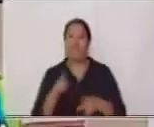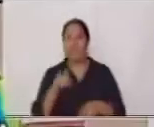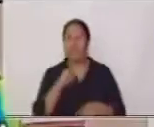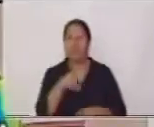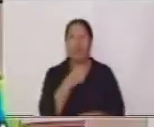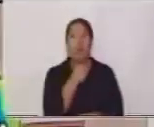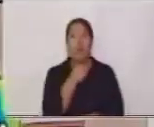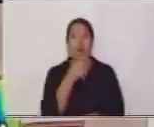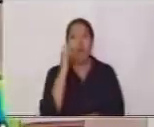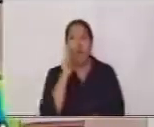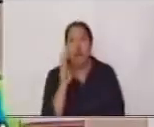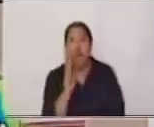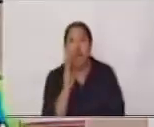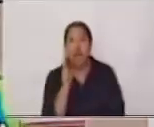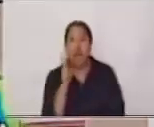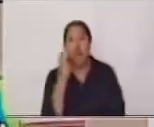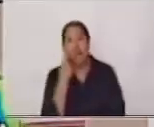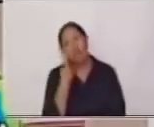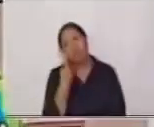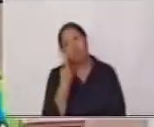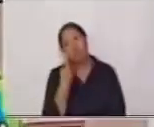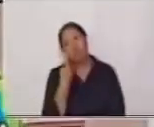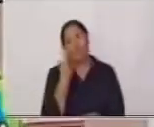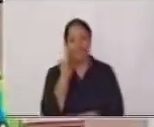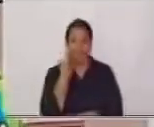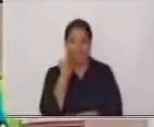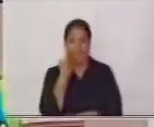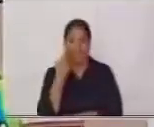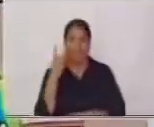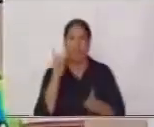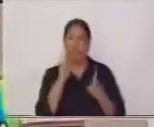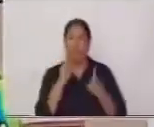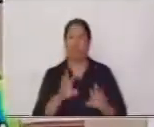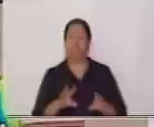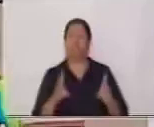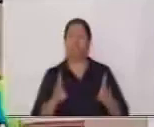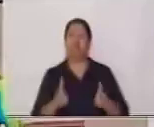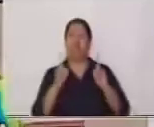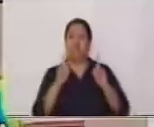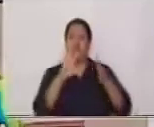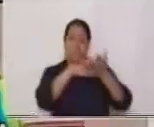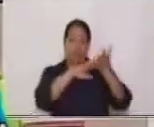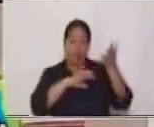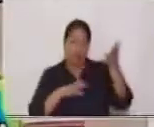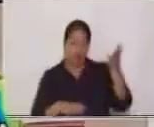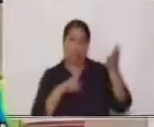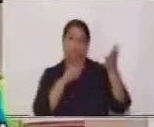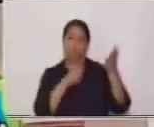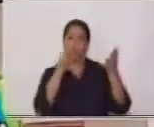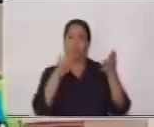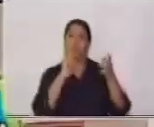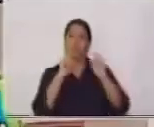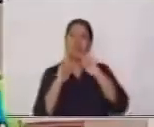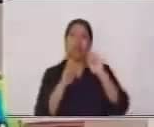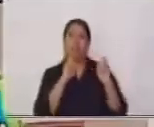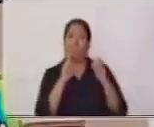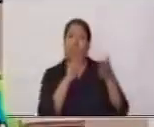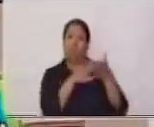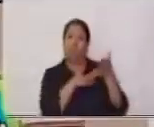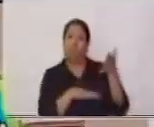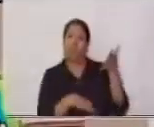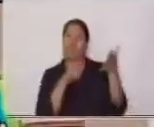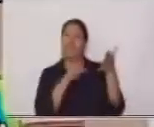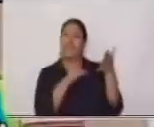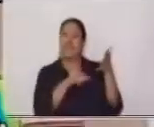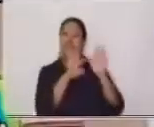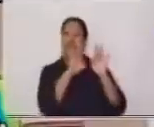ti. En el desarrollo tengo que tomar en cuenta responder estas interrogantes. Pero recuérdate que para redactar el